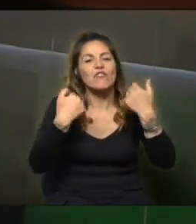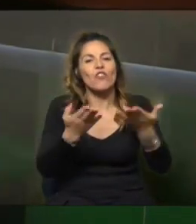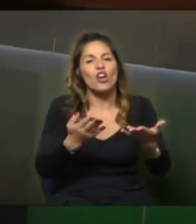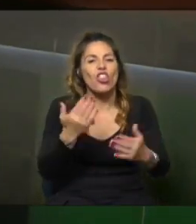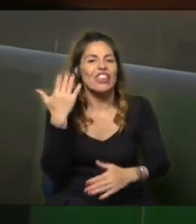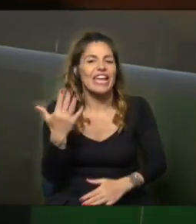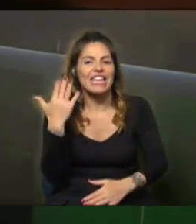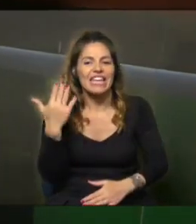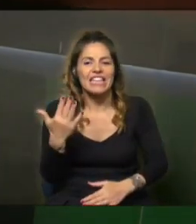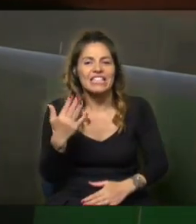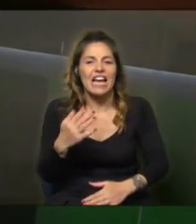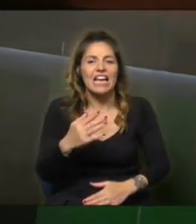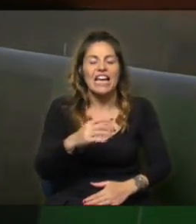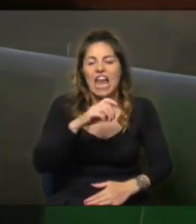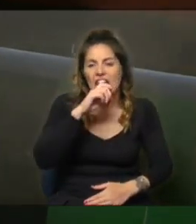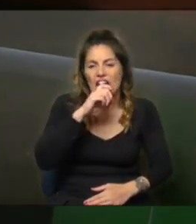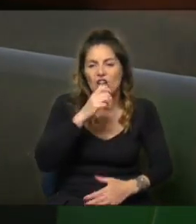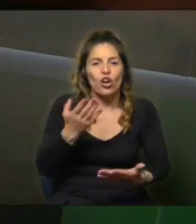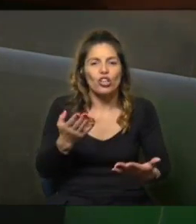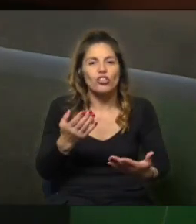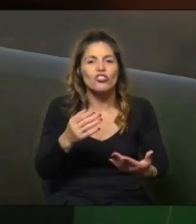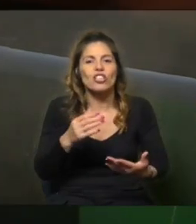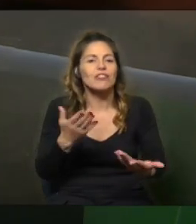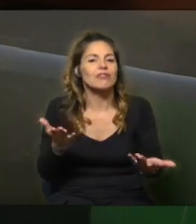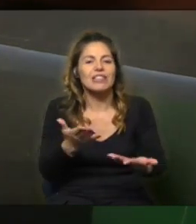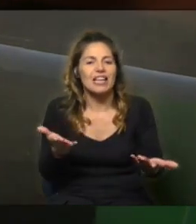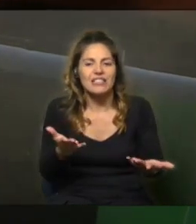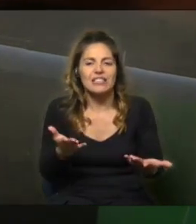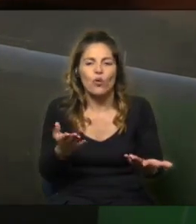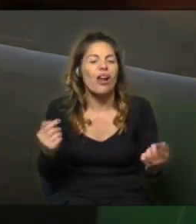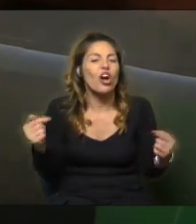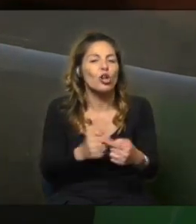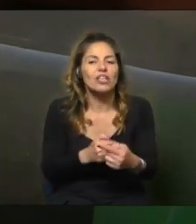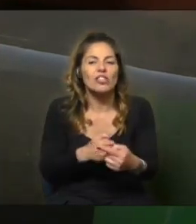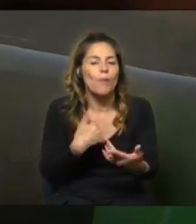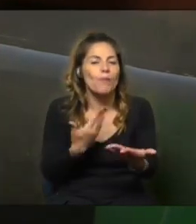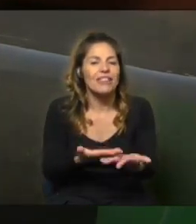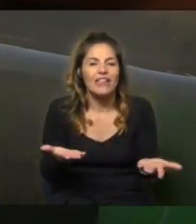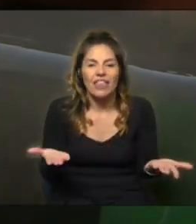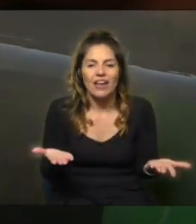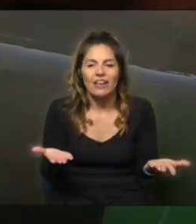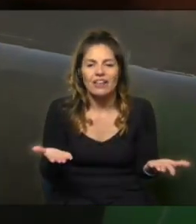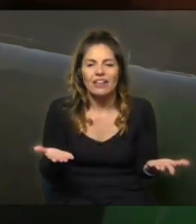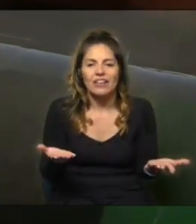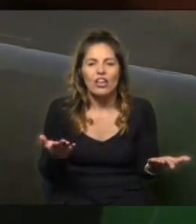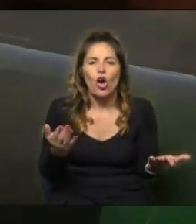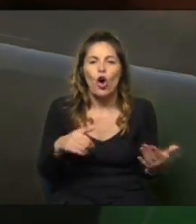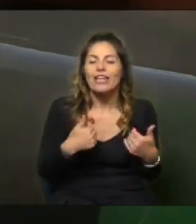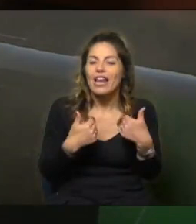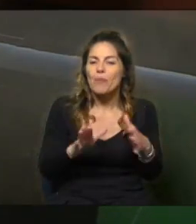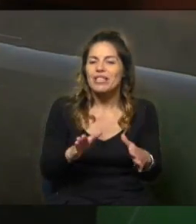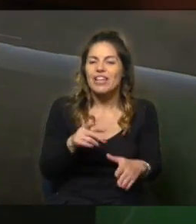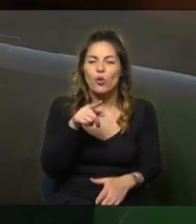el enojo si La Rebeldía se volvió derecha Entonces el estatu cuo se volvió qué no Entonces cuál es la contradicción que está planteado í arriba hoy este al inicio